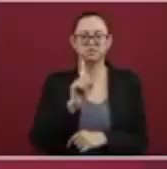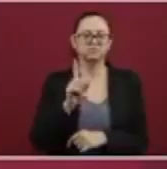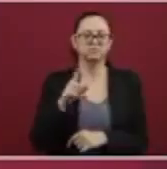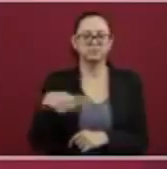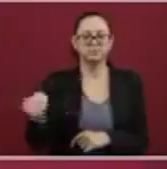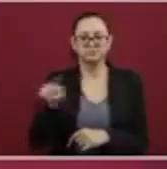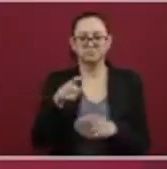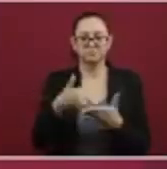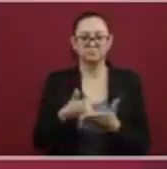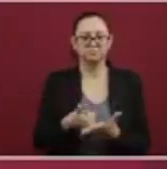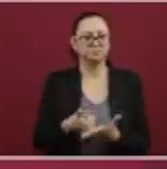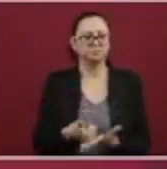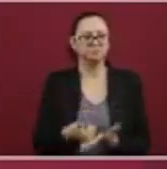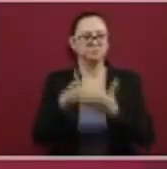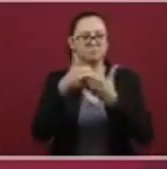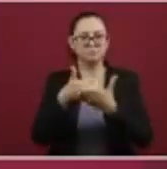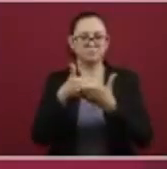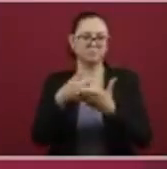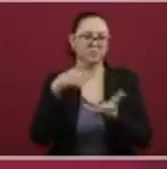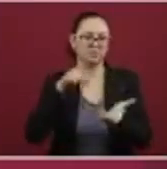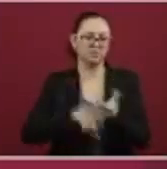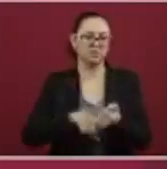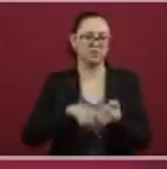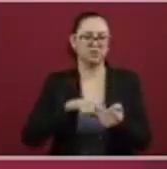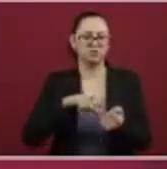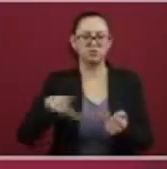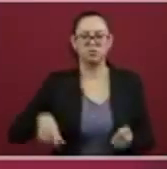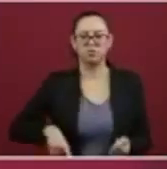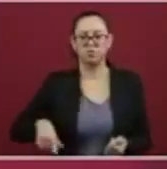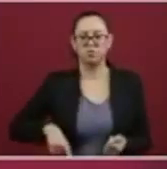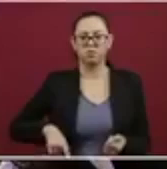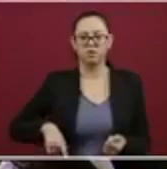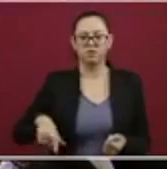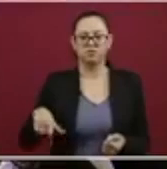ayudando en el gobierno de